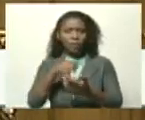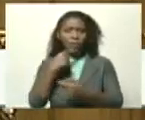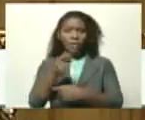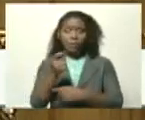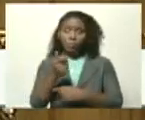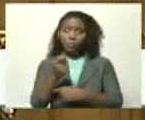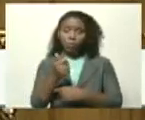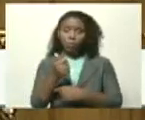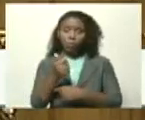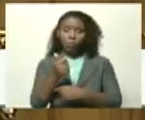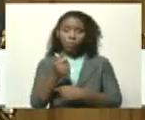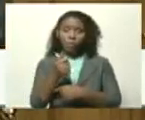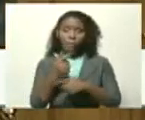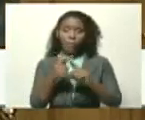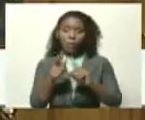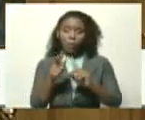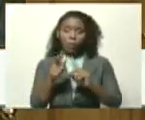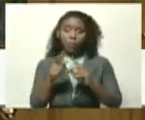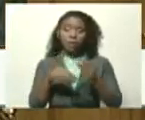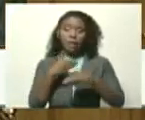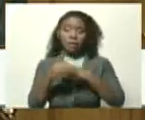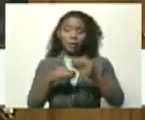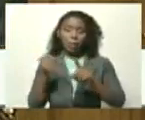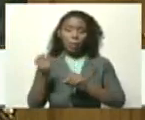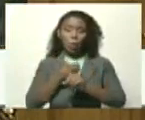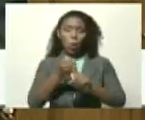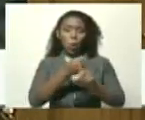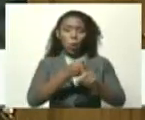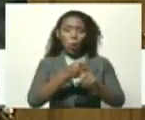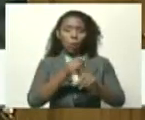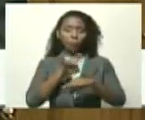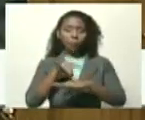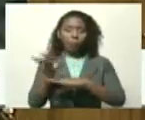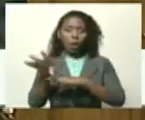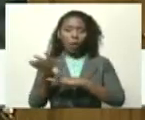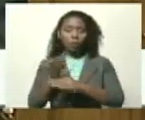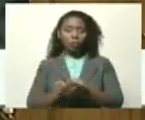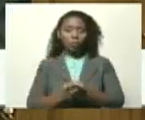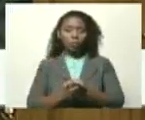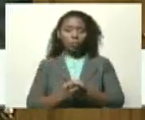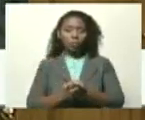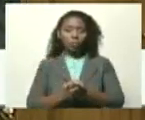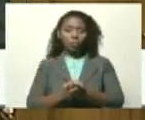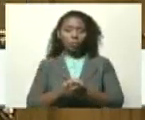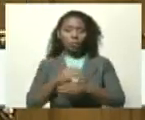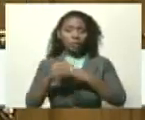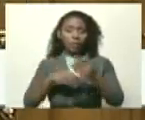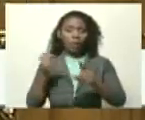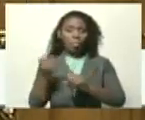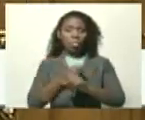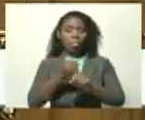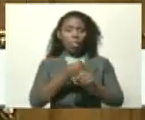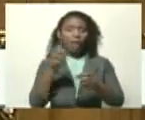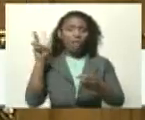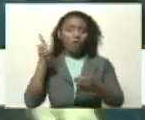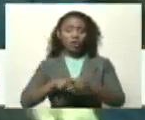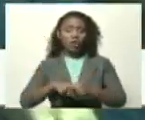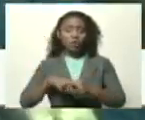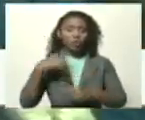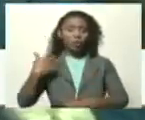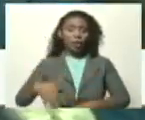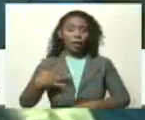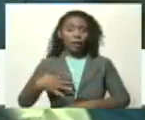poco, pero fueron sometidos a vejámenes, fueron sometidos a violaciones de sus